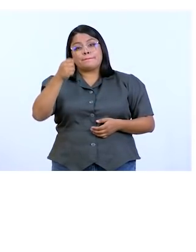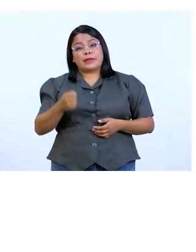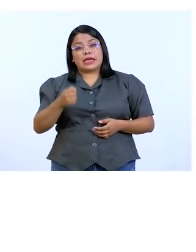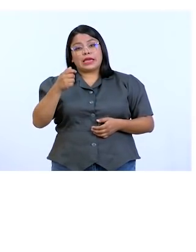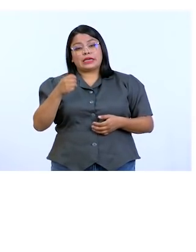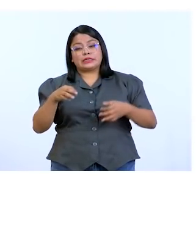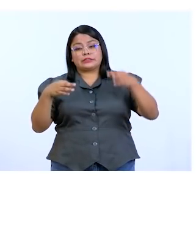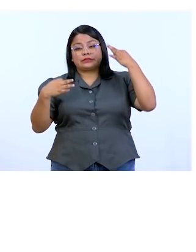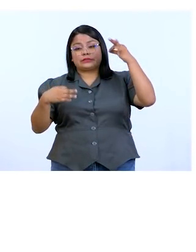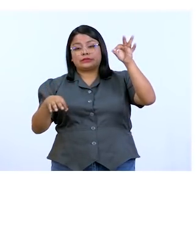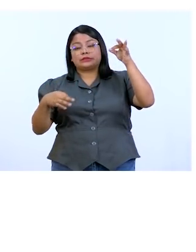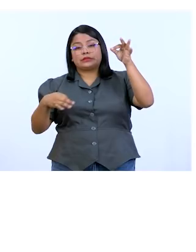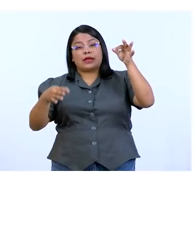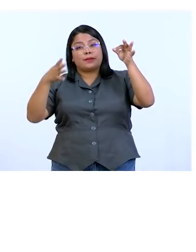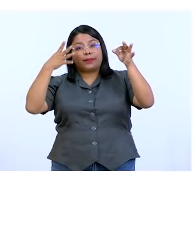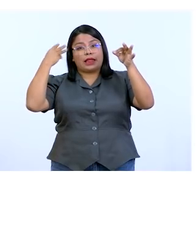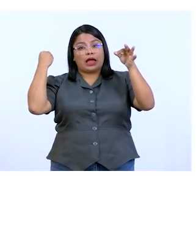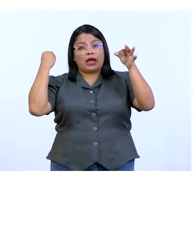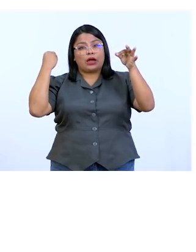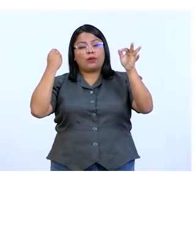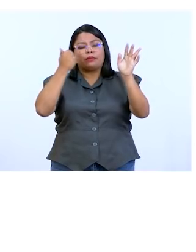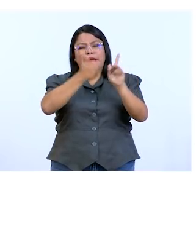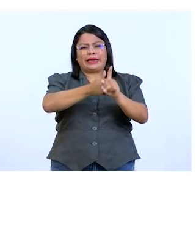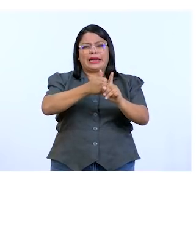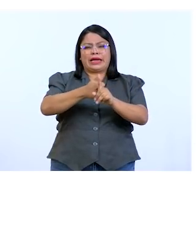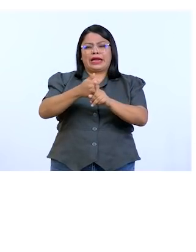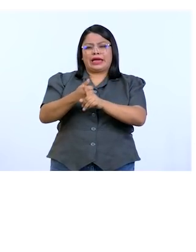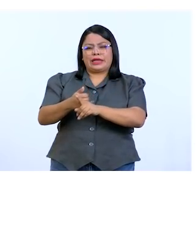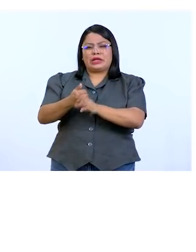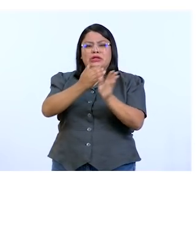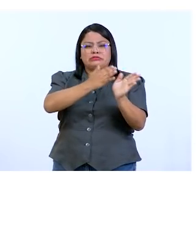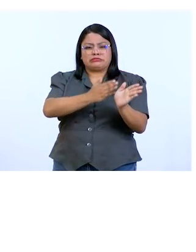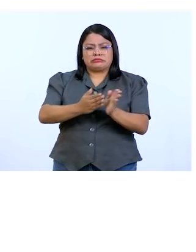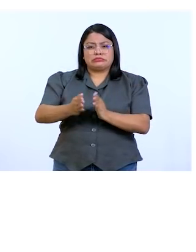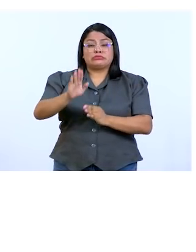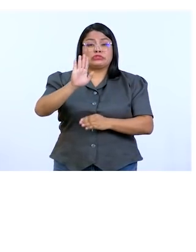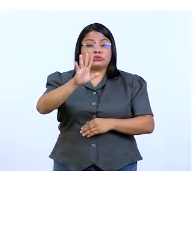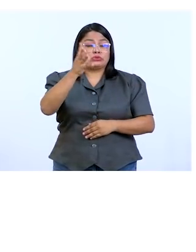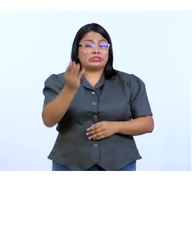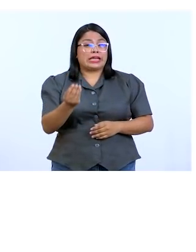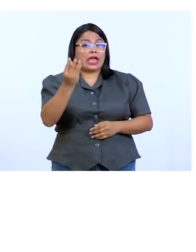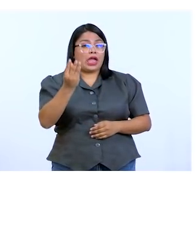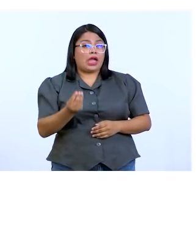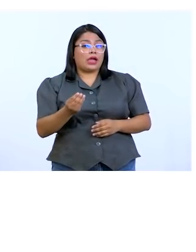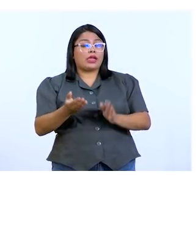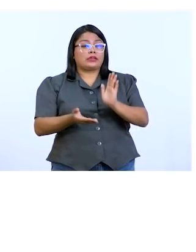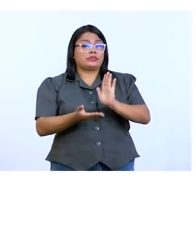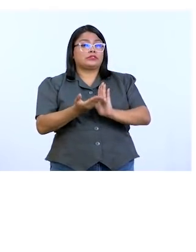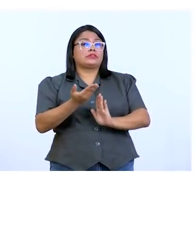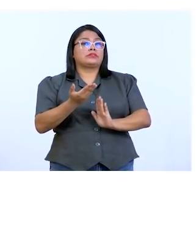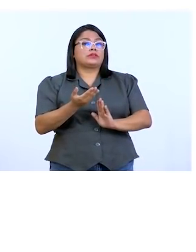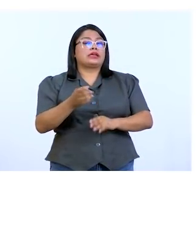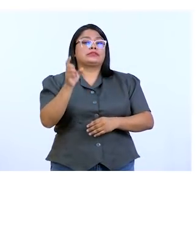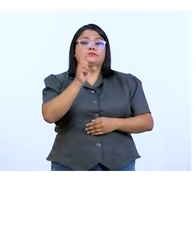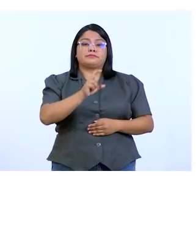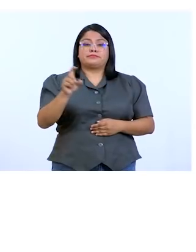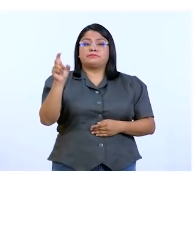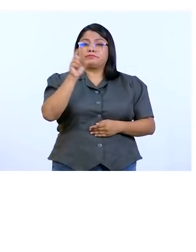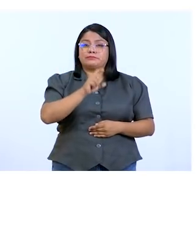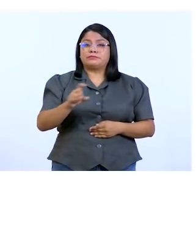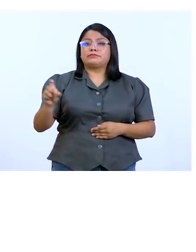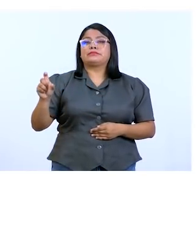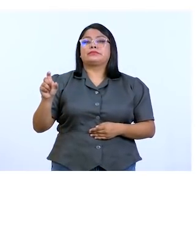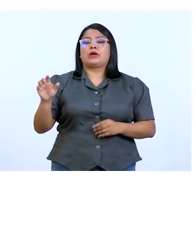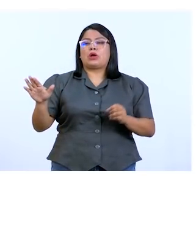mes se encuentra en blanco, para que cada docente estipule las fechas en que se desarrollarán. Se sugiere que cada